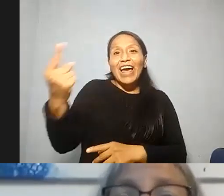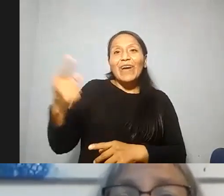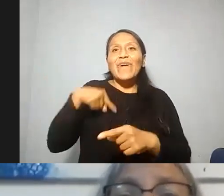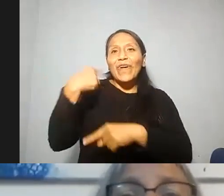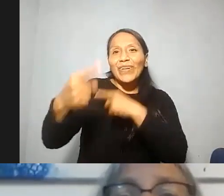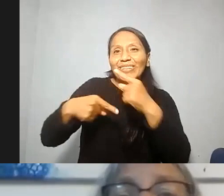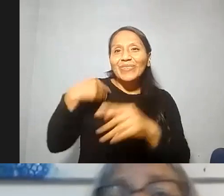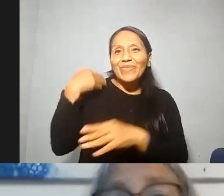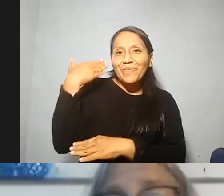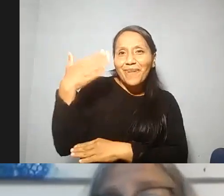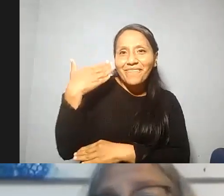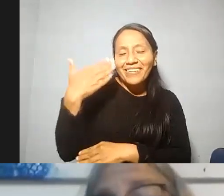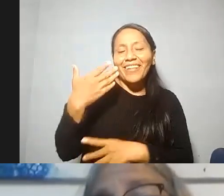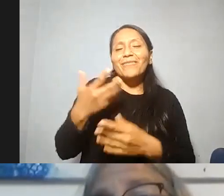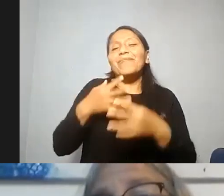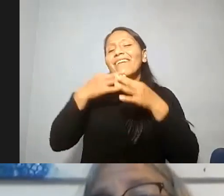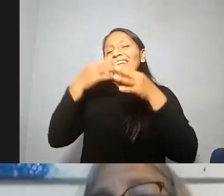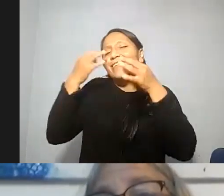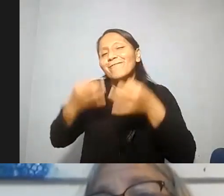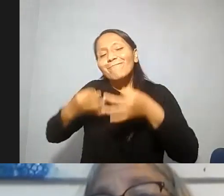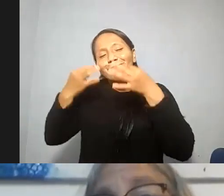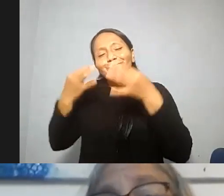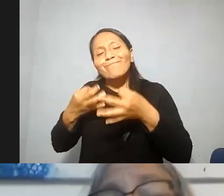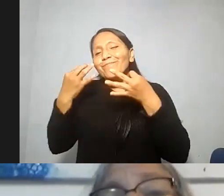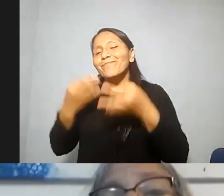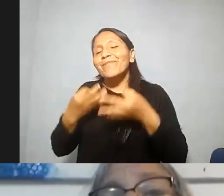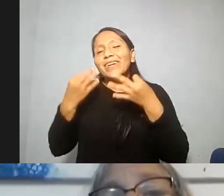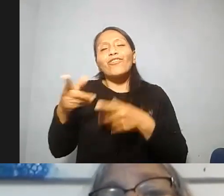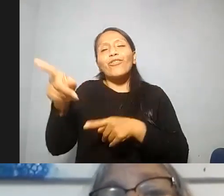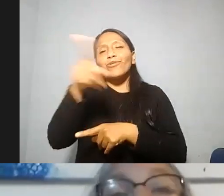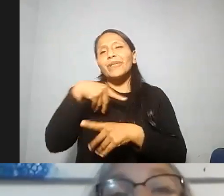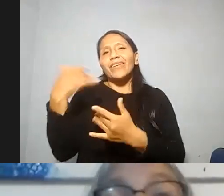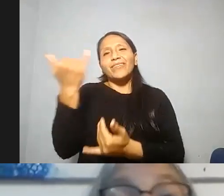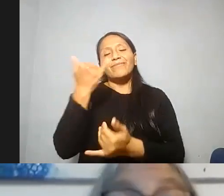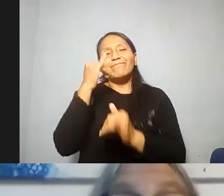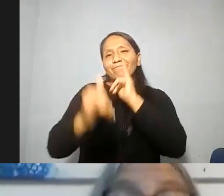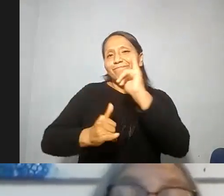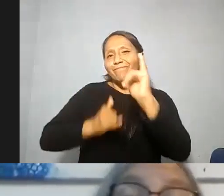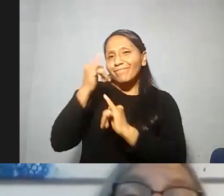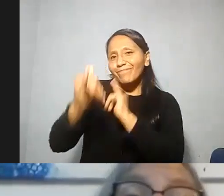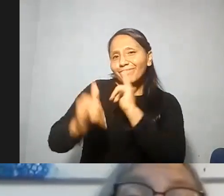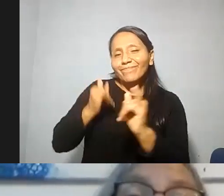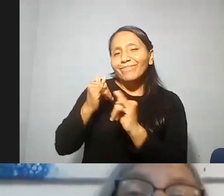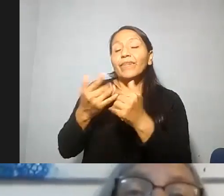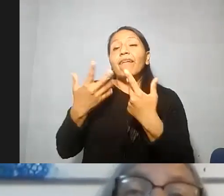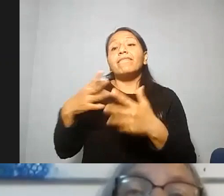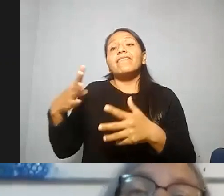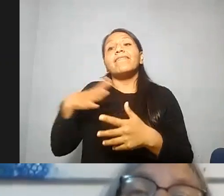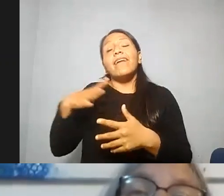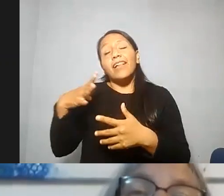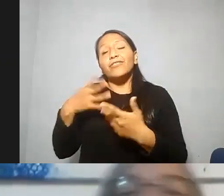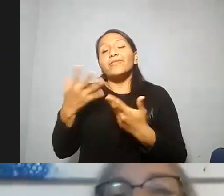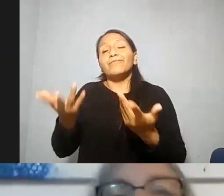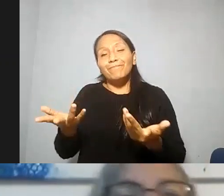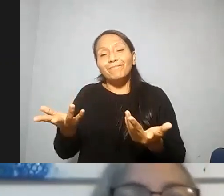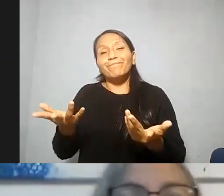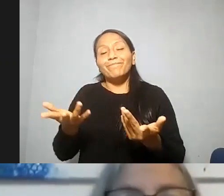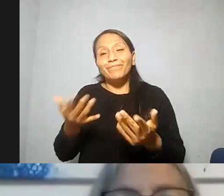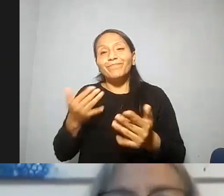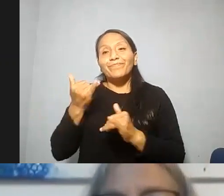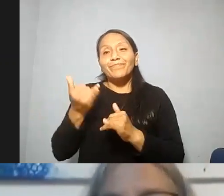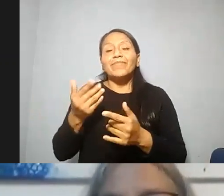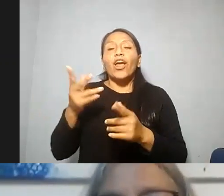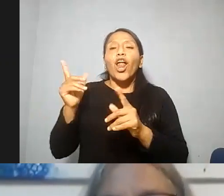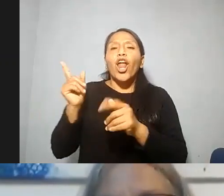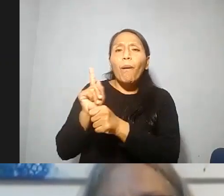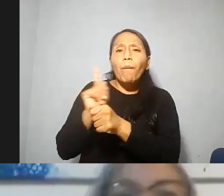parece que es maravilloso todo lo que ustedes contaron, todo lo que quedó por seguir hablando. Los perros en todo el